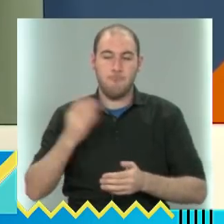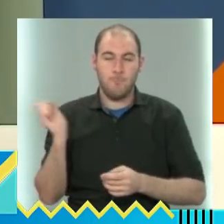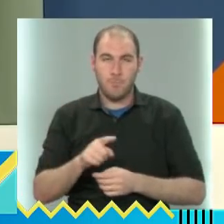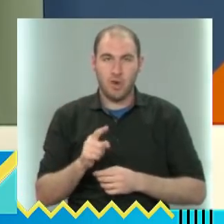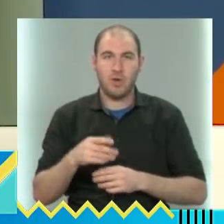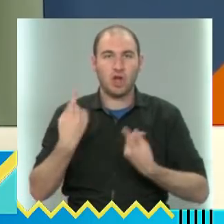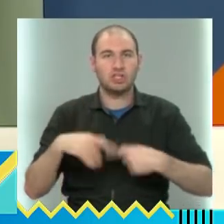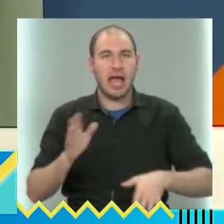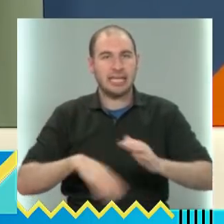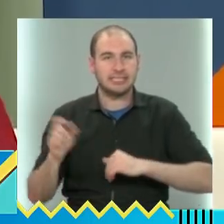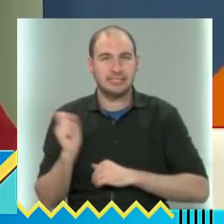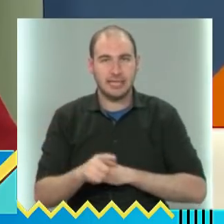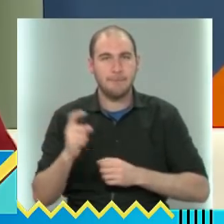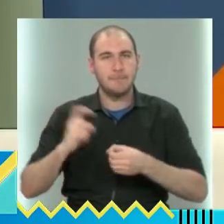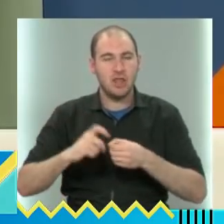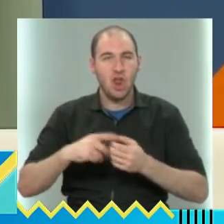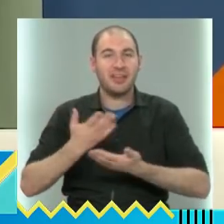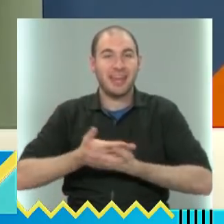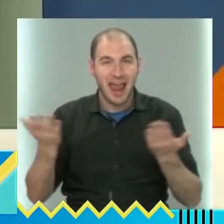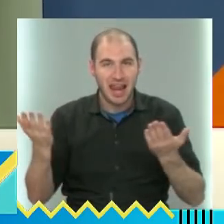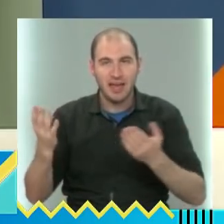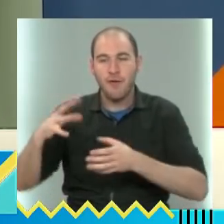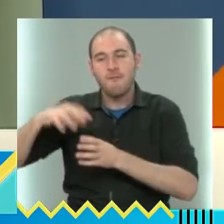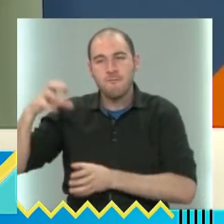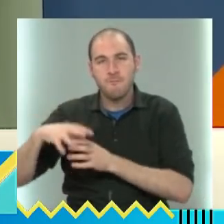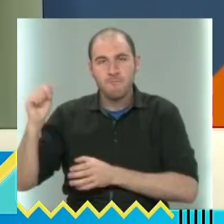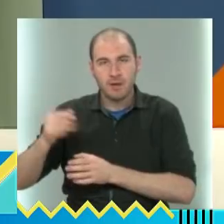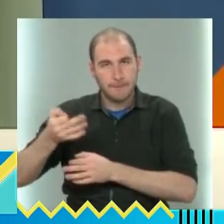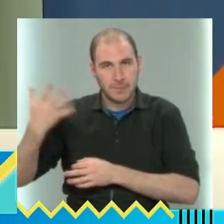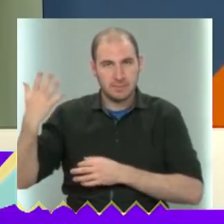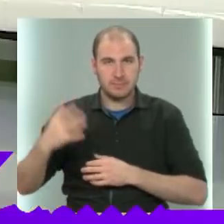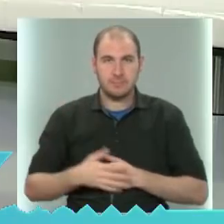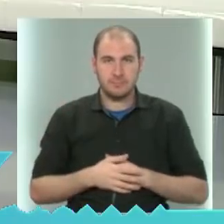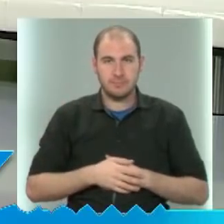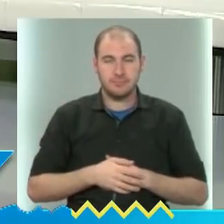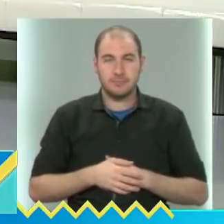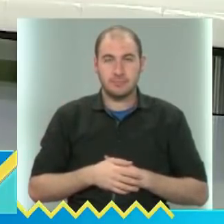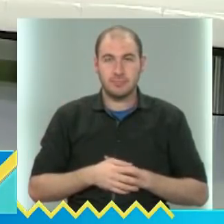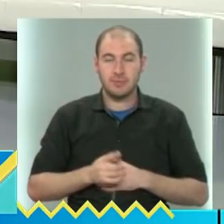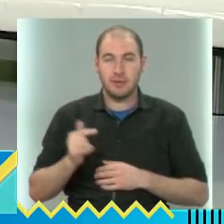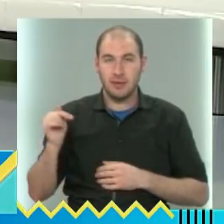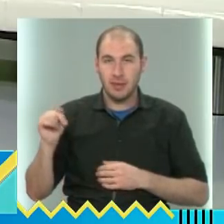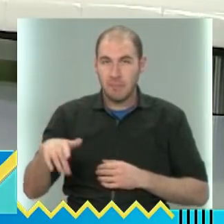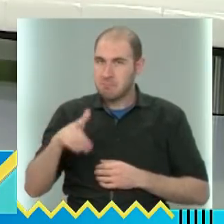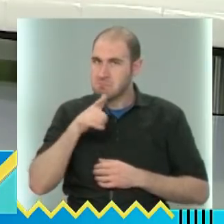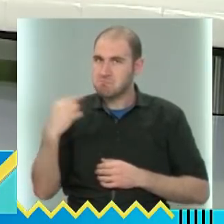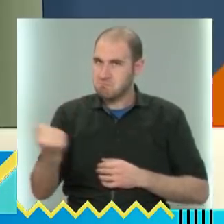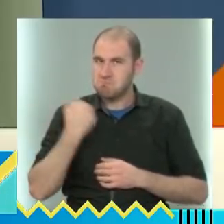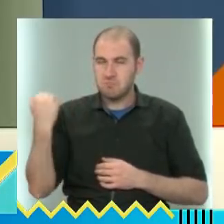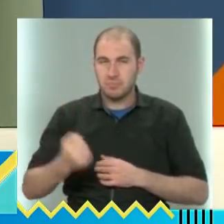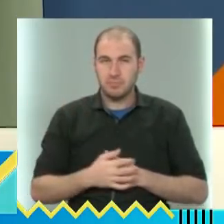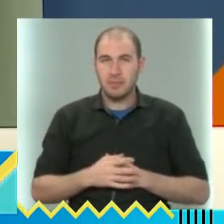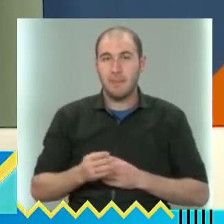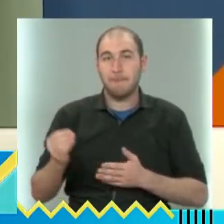la propia actividad del petrolero en general y del fracking más en particular. ¿Sí? Entonces esto me parece muy importante,